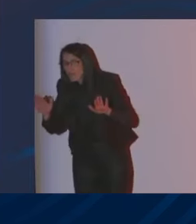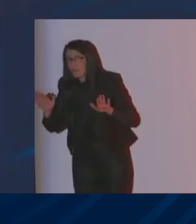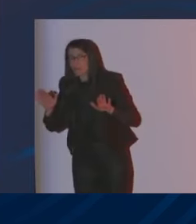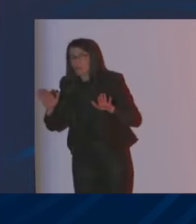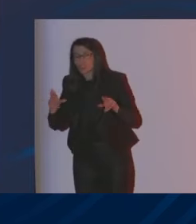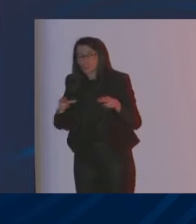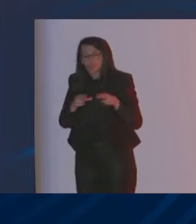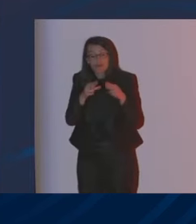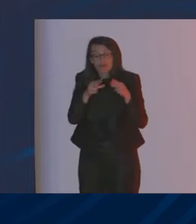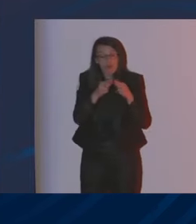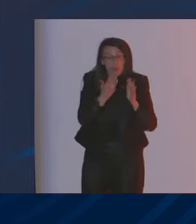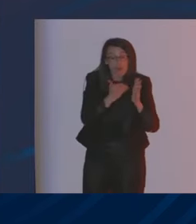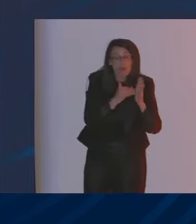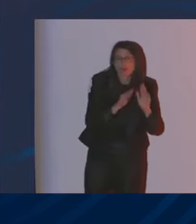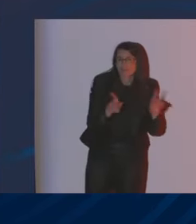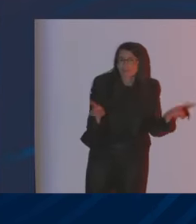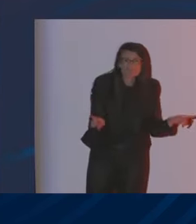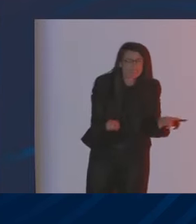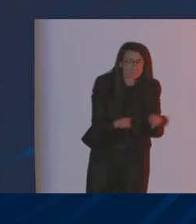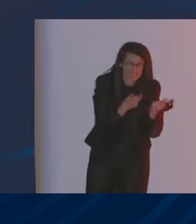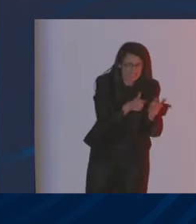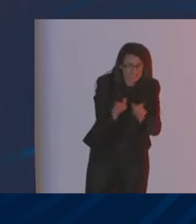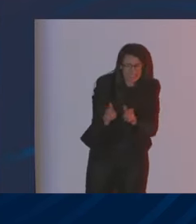condición social.